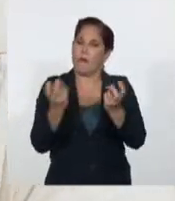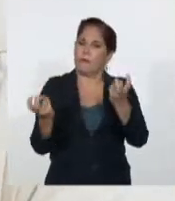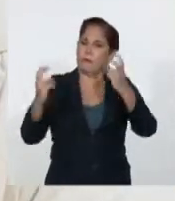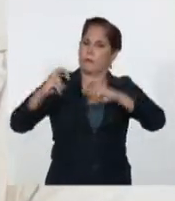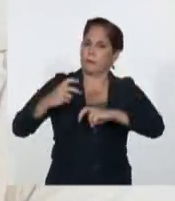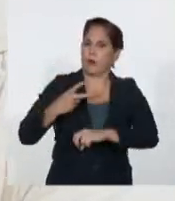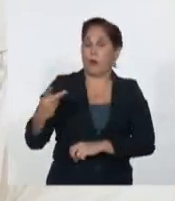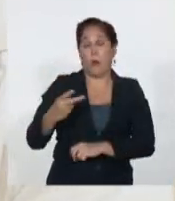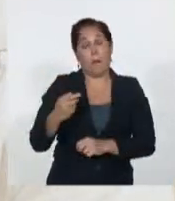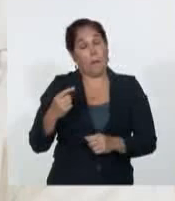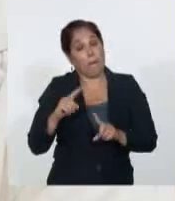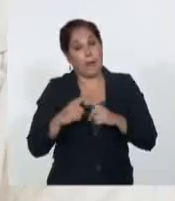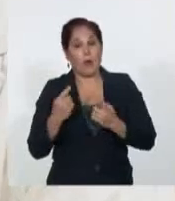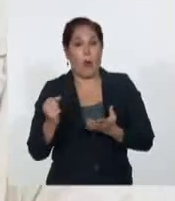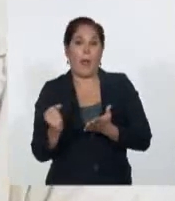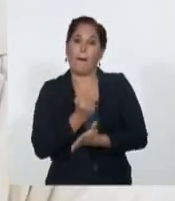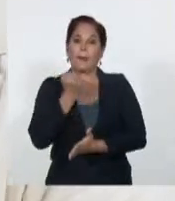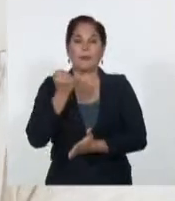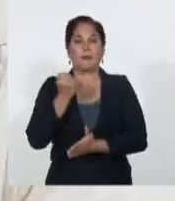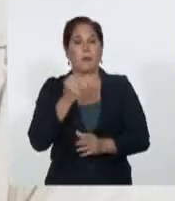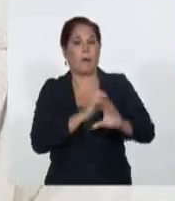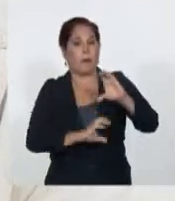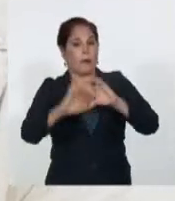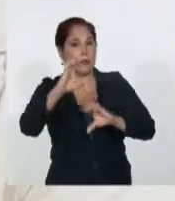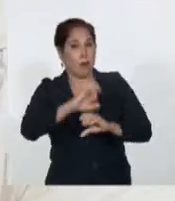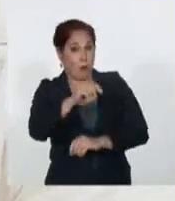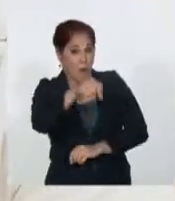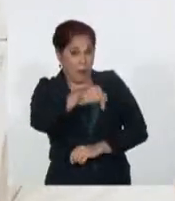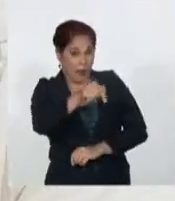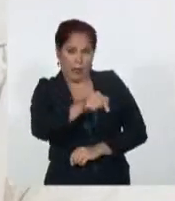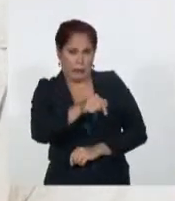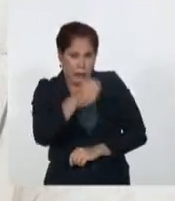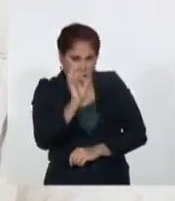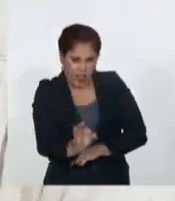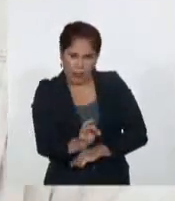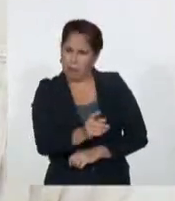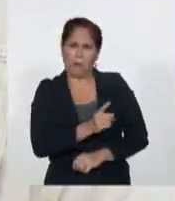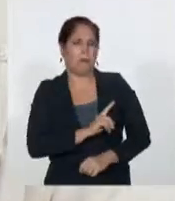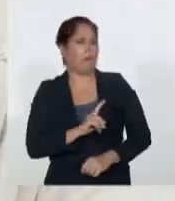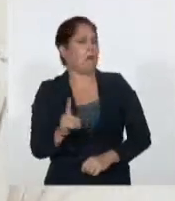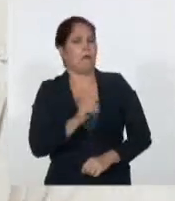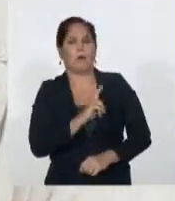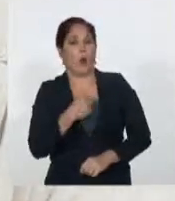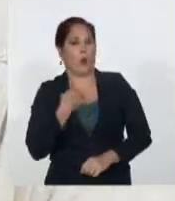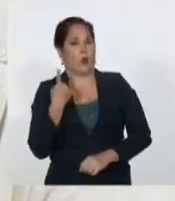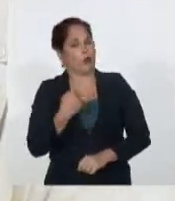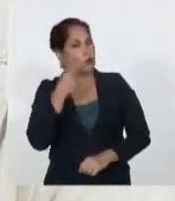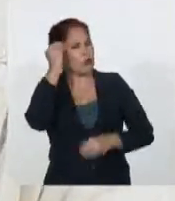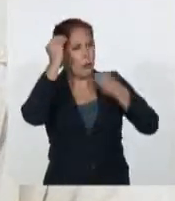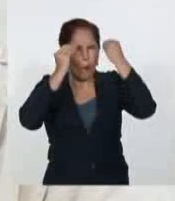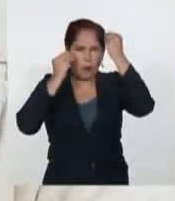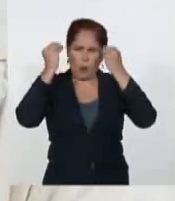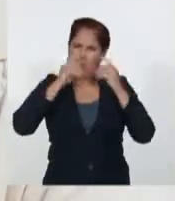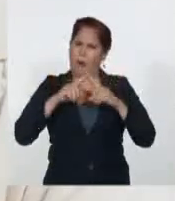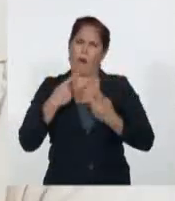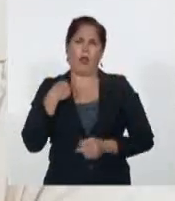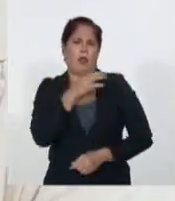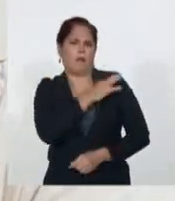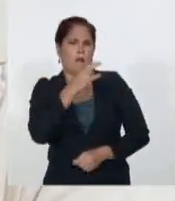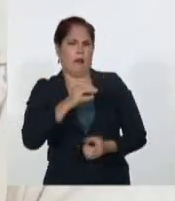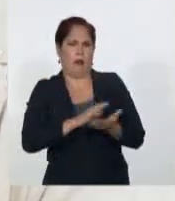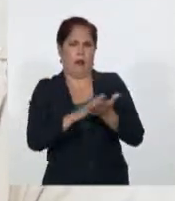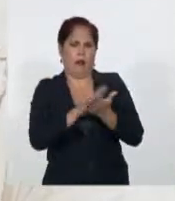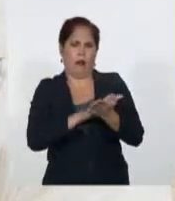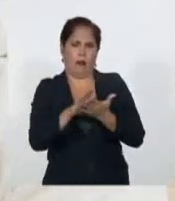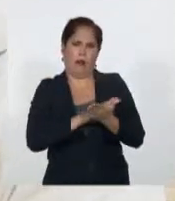lamentablemente la Génesis de esta cumbre en particular no ha sido así hemos trasladado este tipo de preocupación tanto lo vamos compartido con